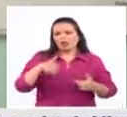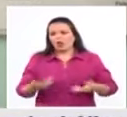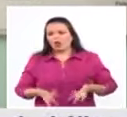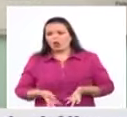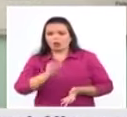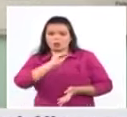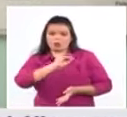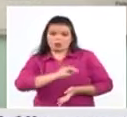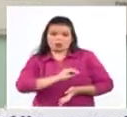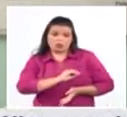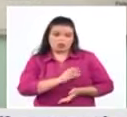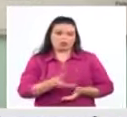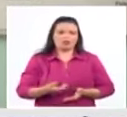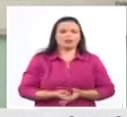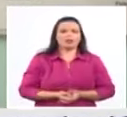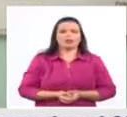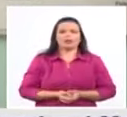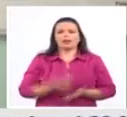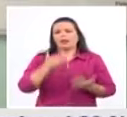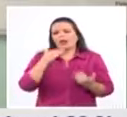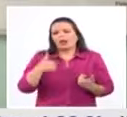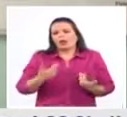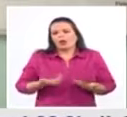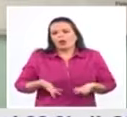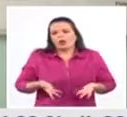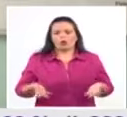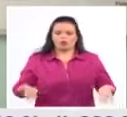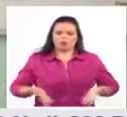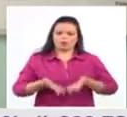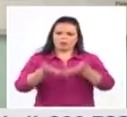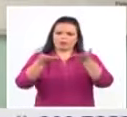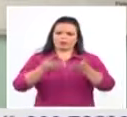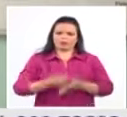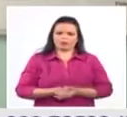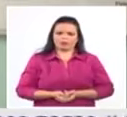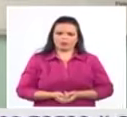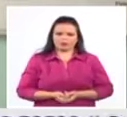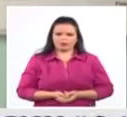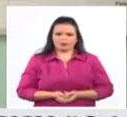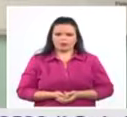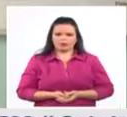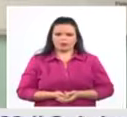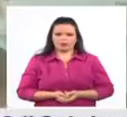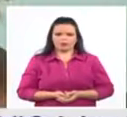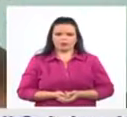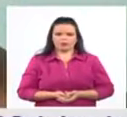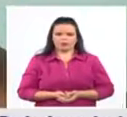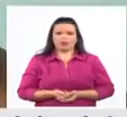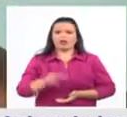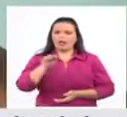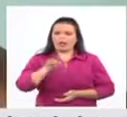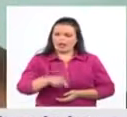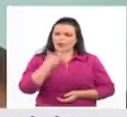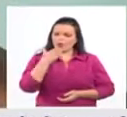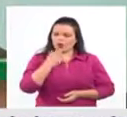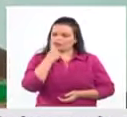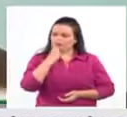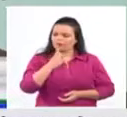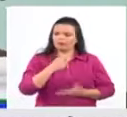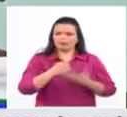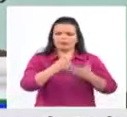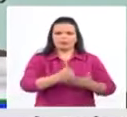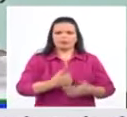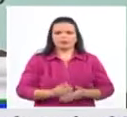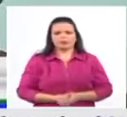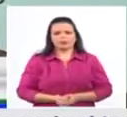en cómo ha evolucionado el paciente, han tenido consecuencias con eso. El psicólogo te ayuda muchísimo,